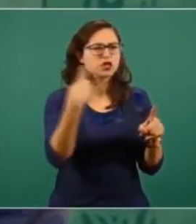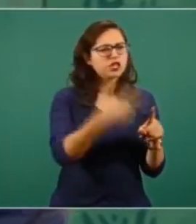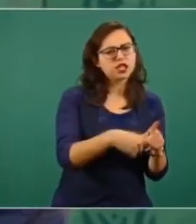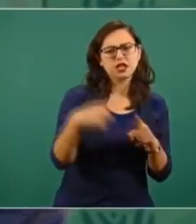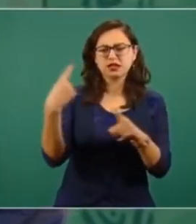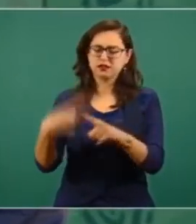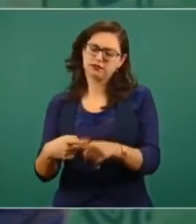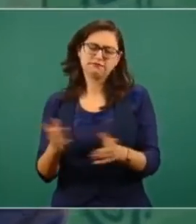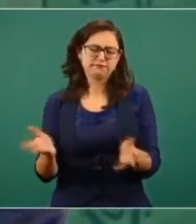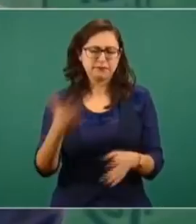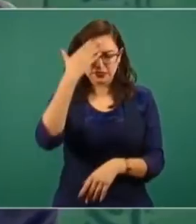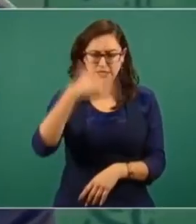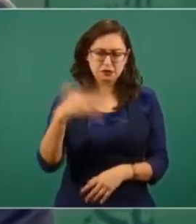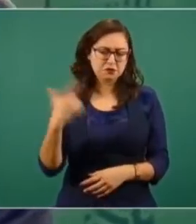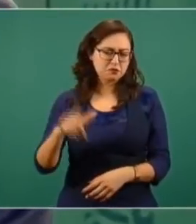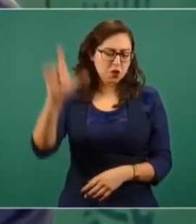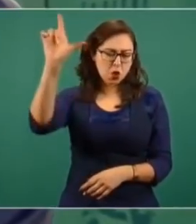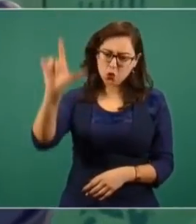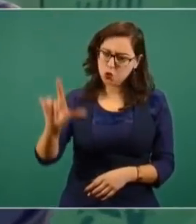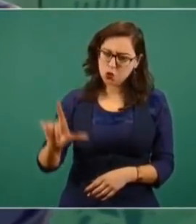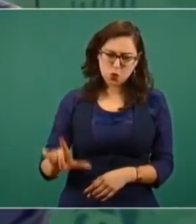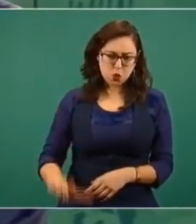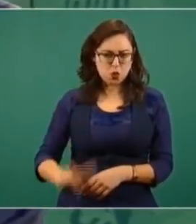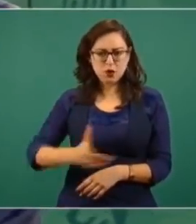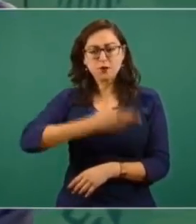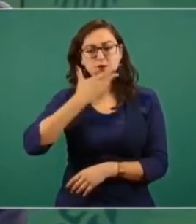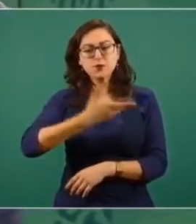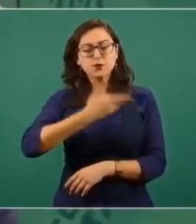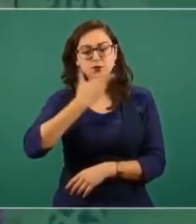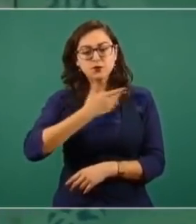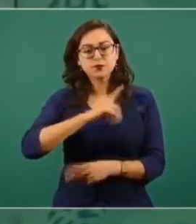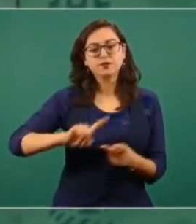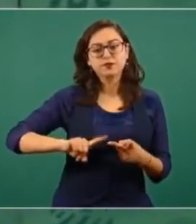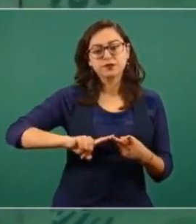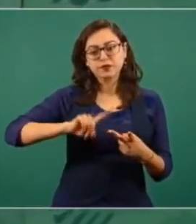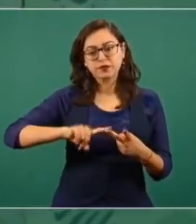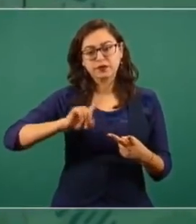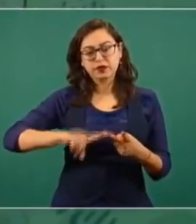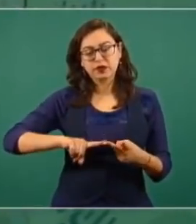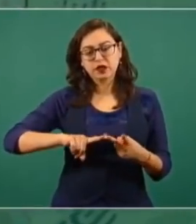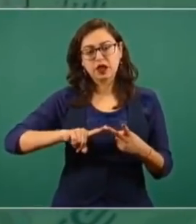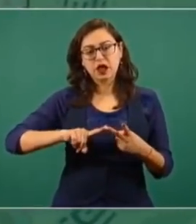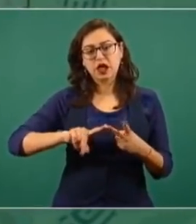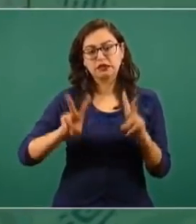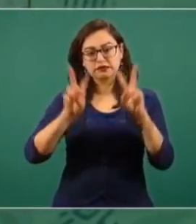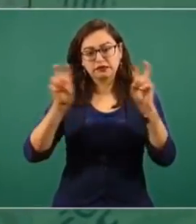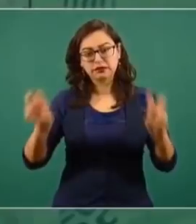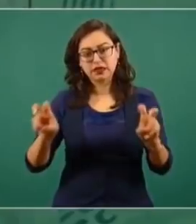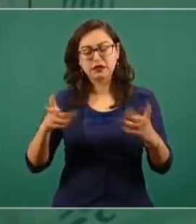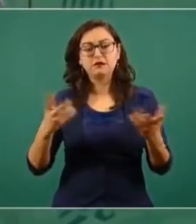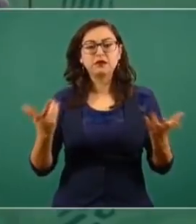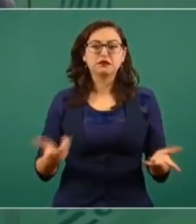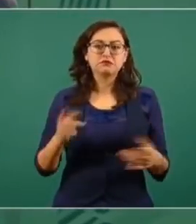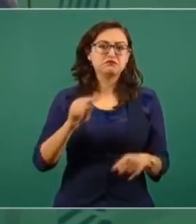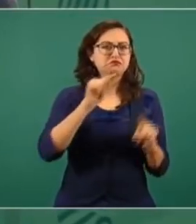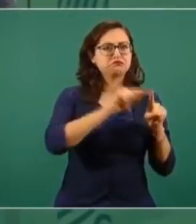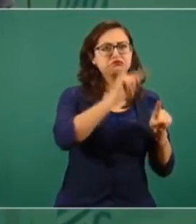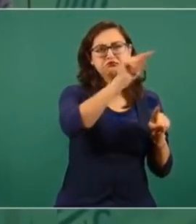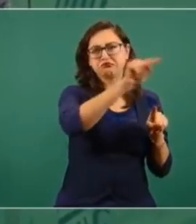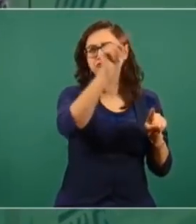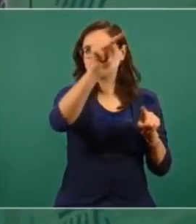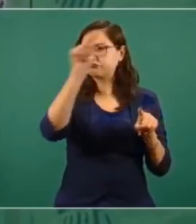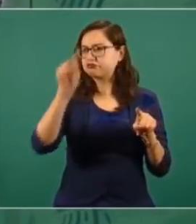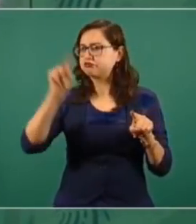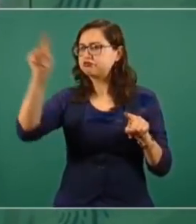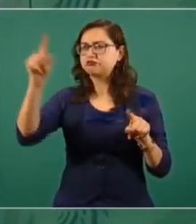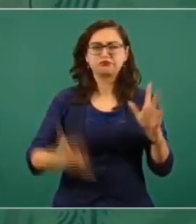hacemos todos los lunes, y luego vamos a transmitir los videos de las obras que